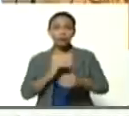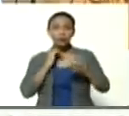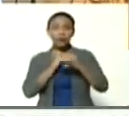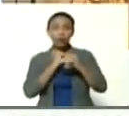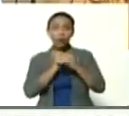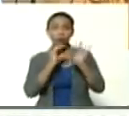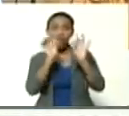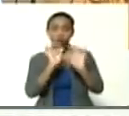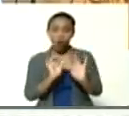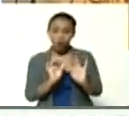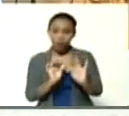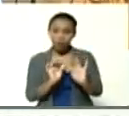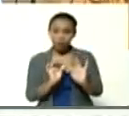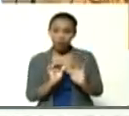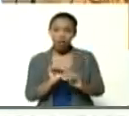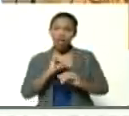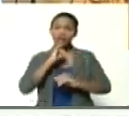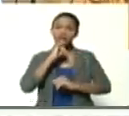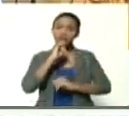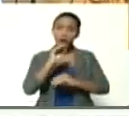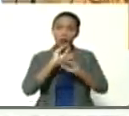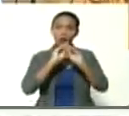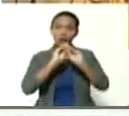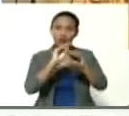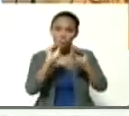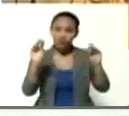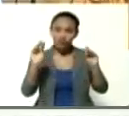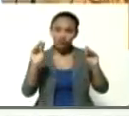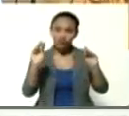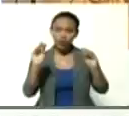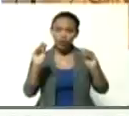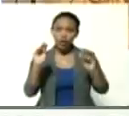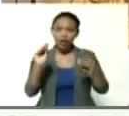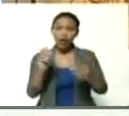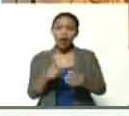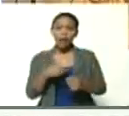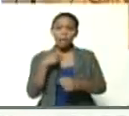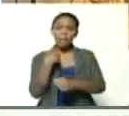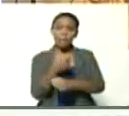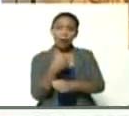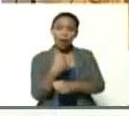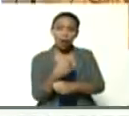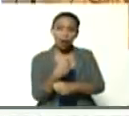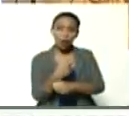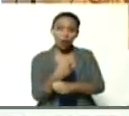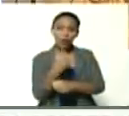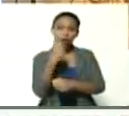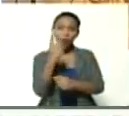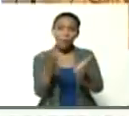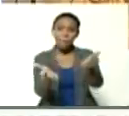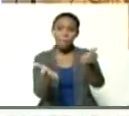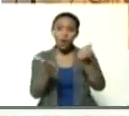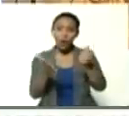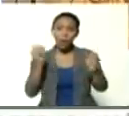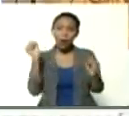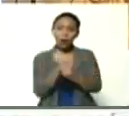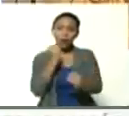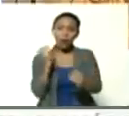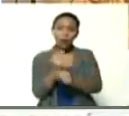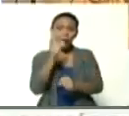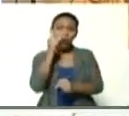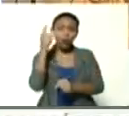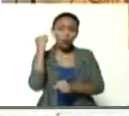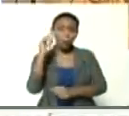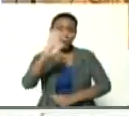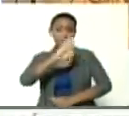Igualmente, anuncio el depósito de un bono para los trabajadores por